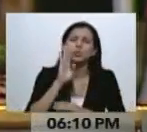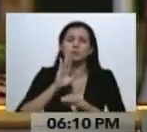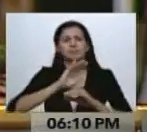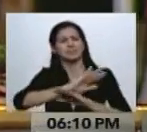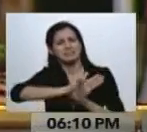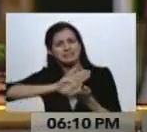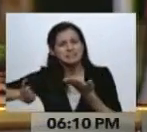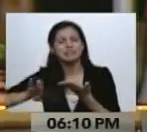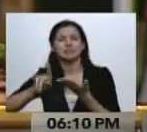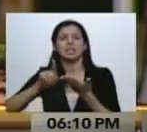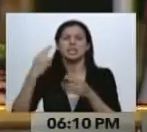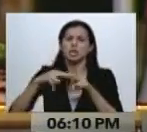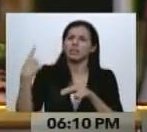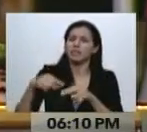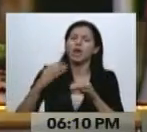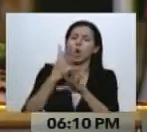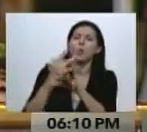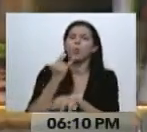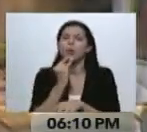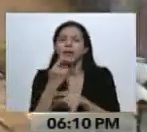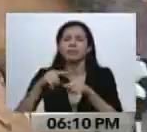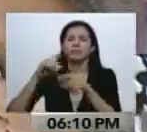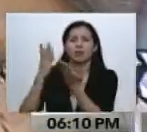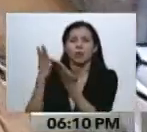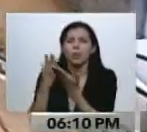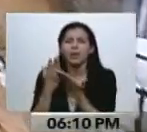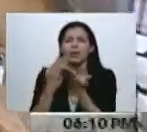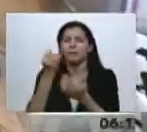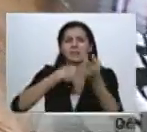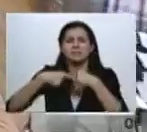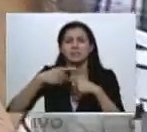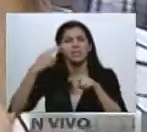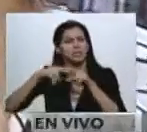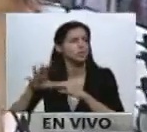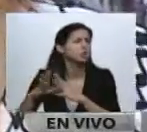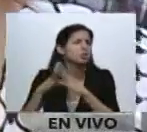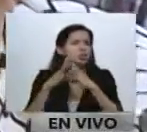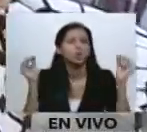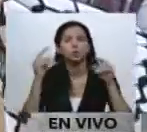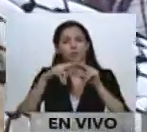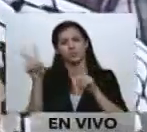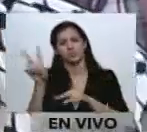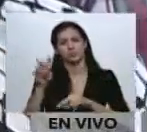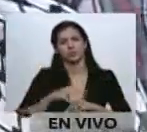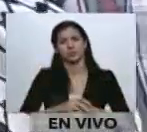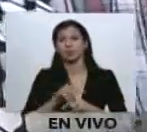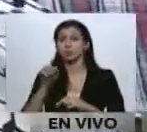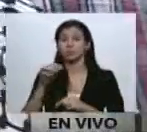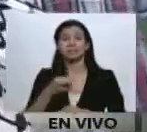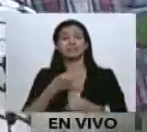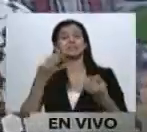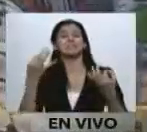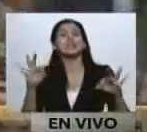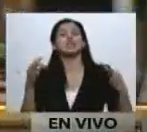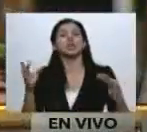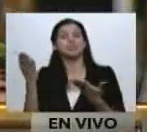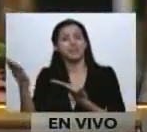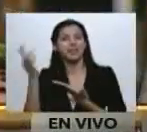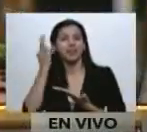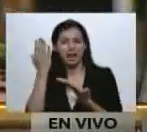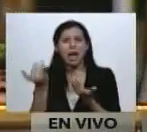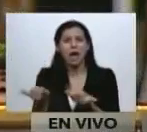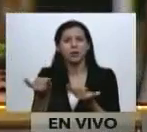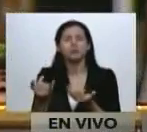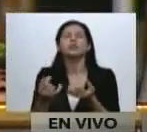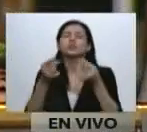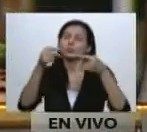vivienda, medicina, juguetes, escuelas, todos los niños de Venezuela. Tú ya eres una señorita y estoy seguro que